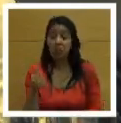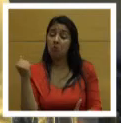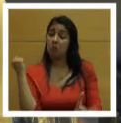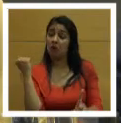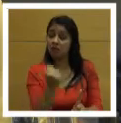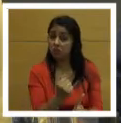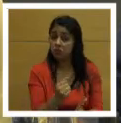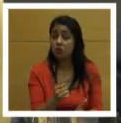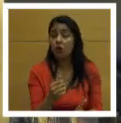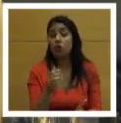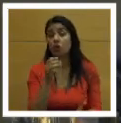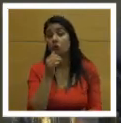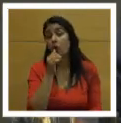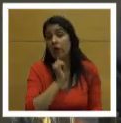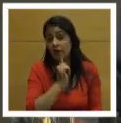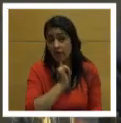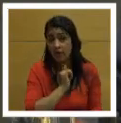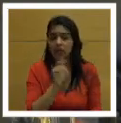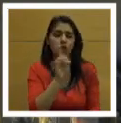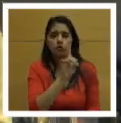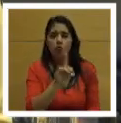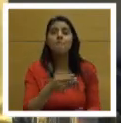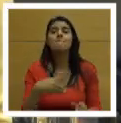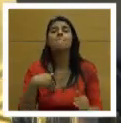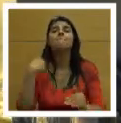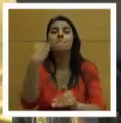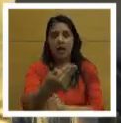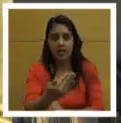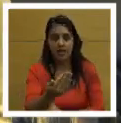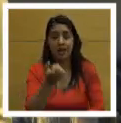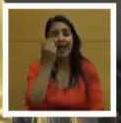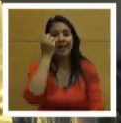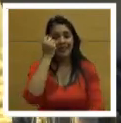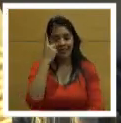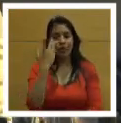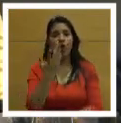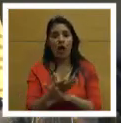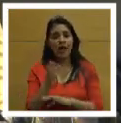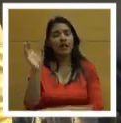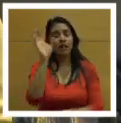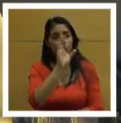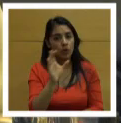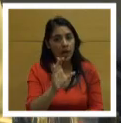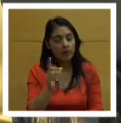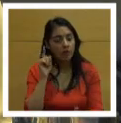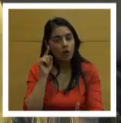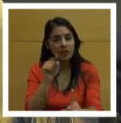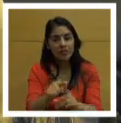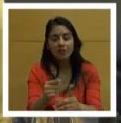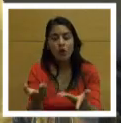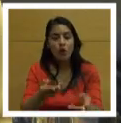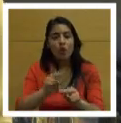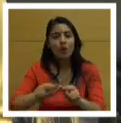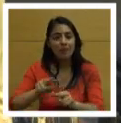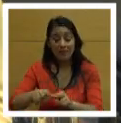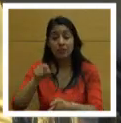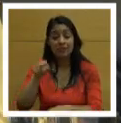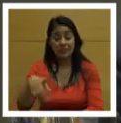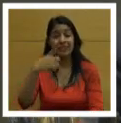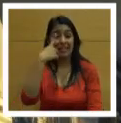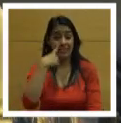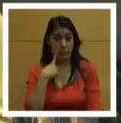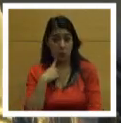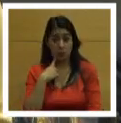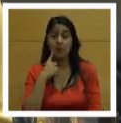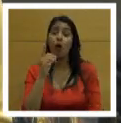cierto?, o por un delito, sino que vamos más allá evidenciando que hay que buscar una reparación. ¿Y de qué manera? Buscando que ese varón o